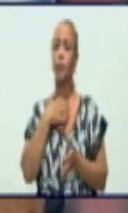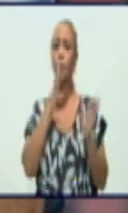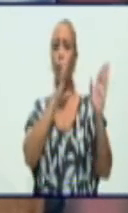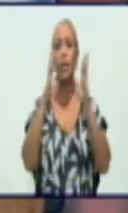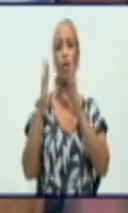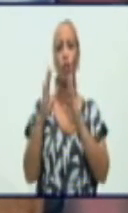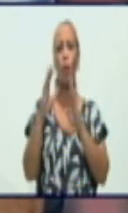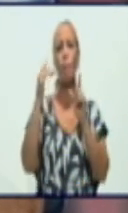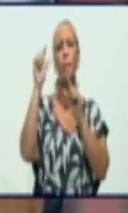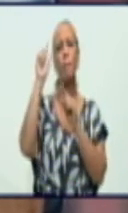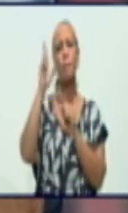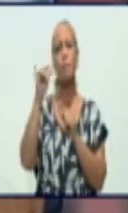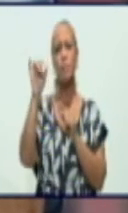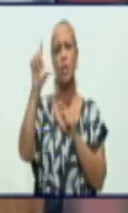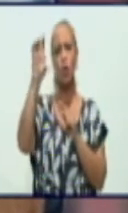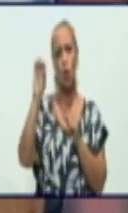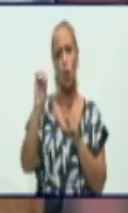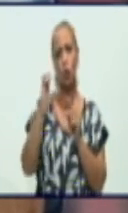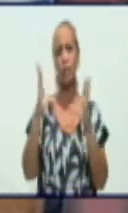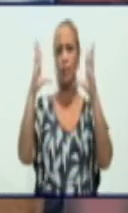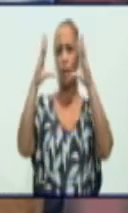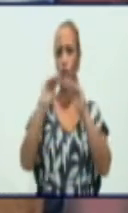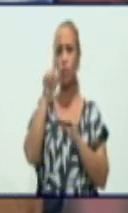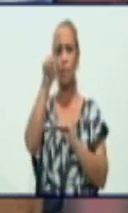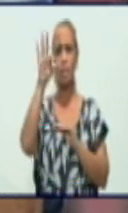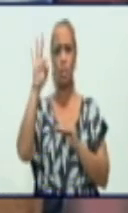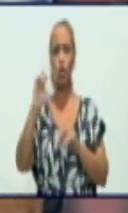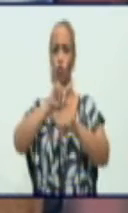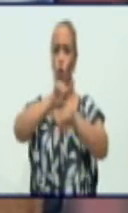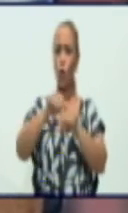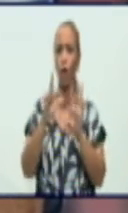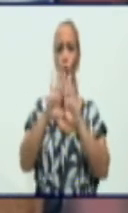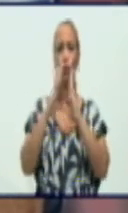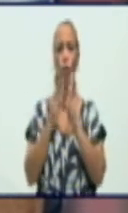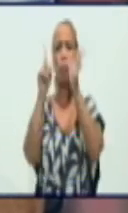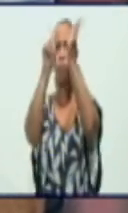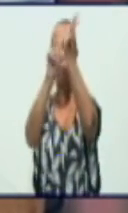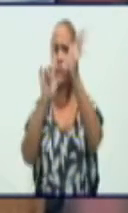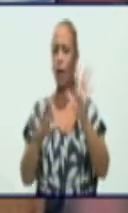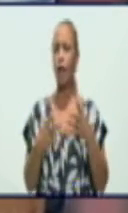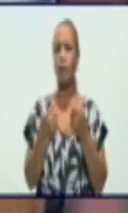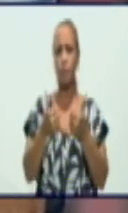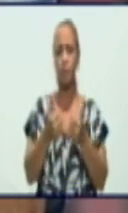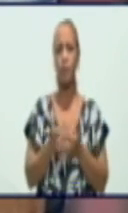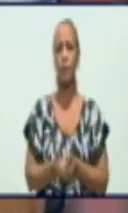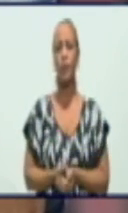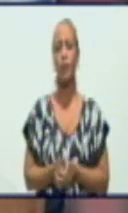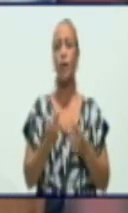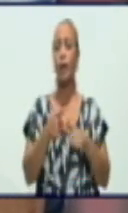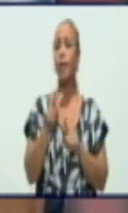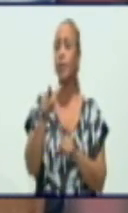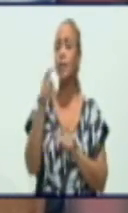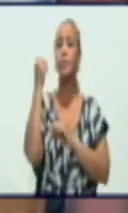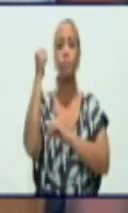pico de la noche, o sea, a las 18 horas, con toda nuestra carga servida. A raíz de ese gran